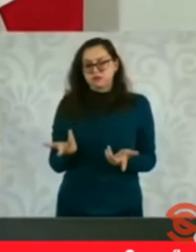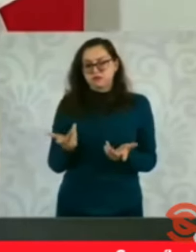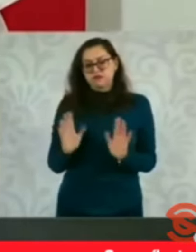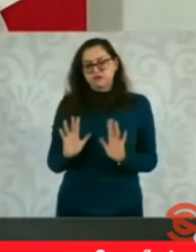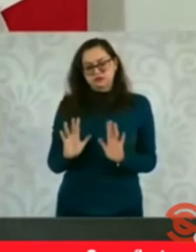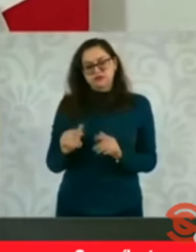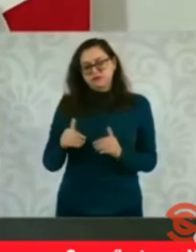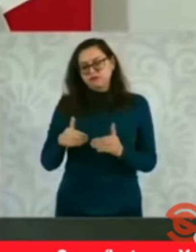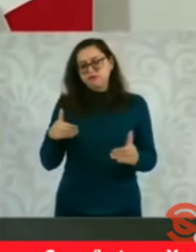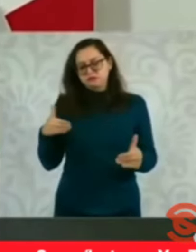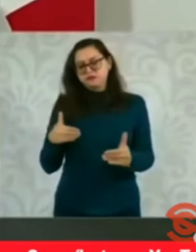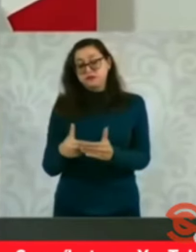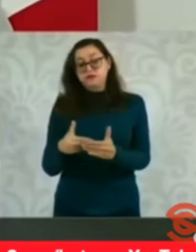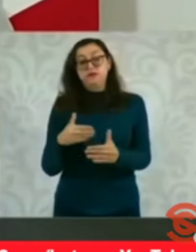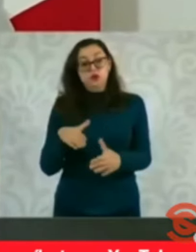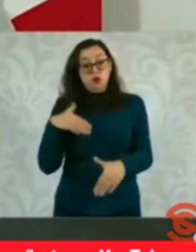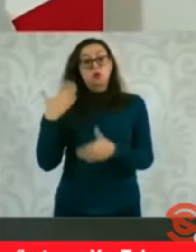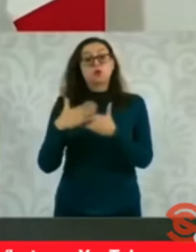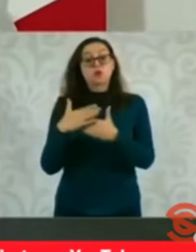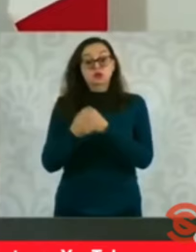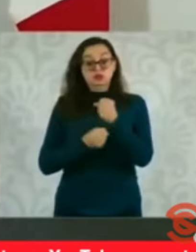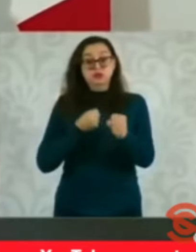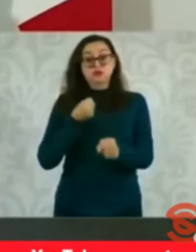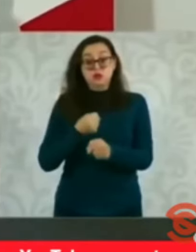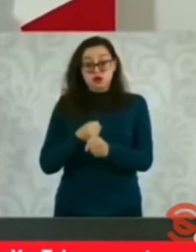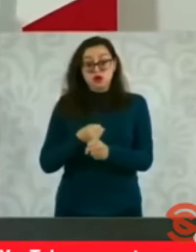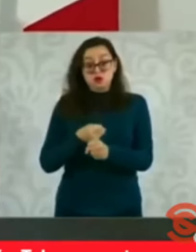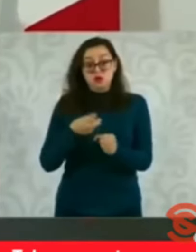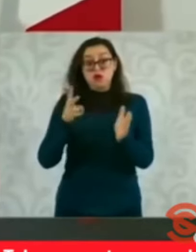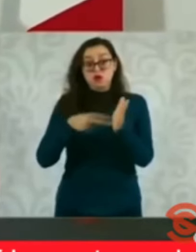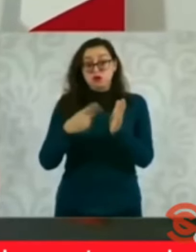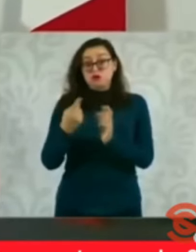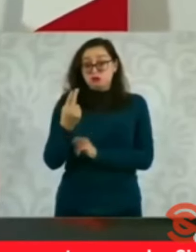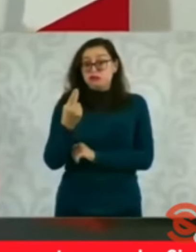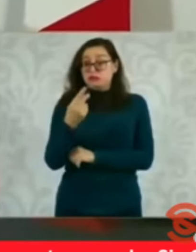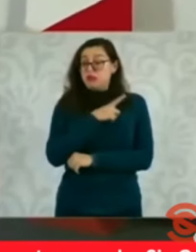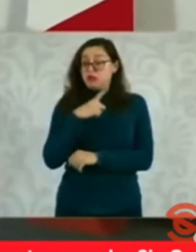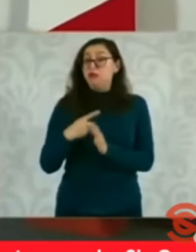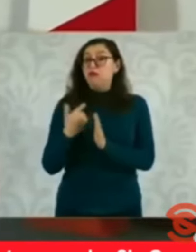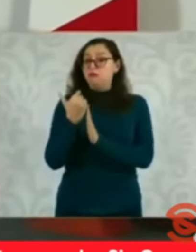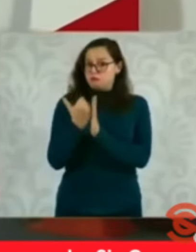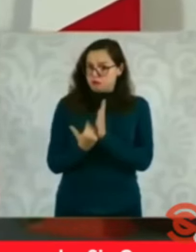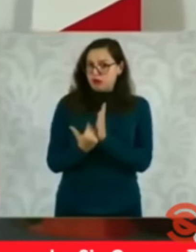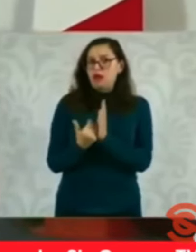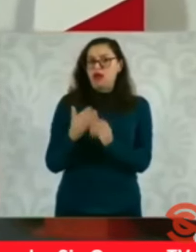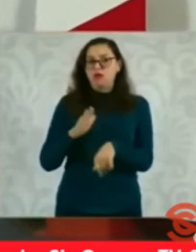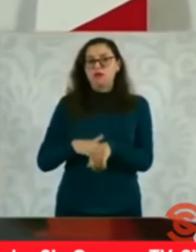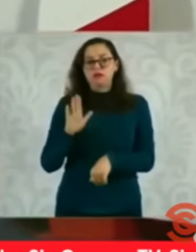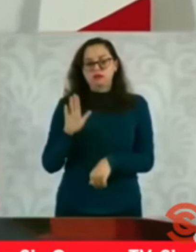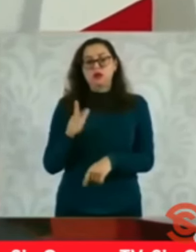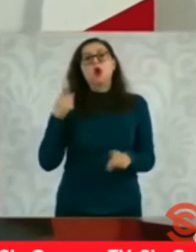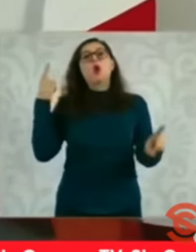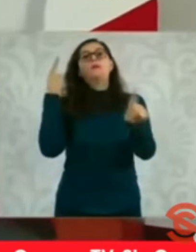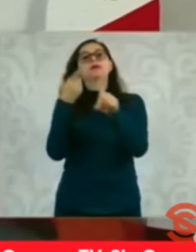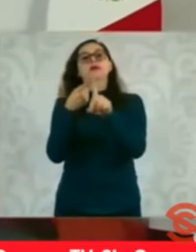próximo año es una reducción importante del déficit. El objetivo, pues, es llegar al